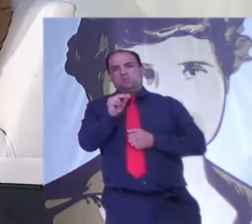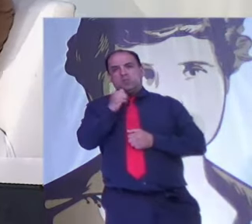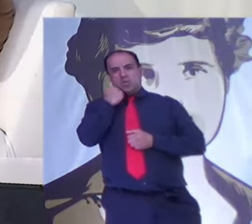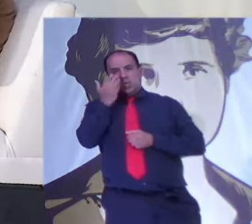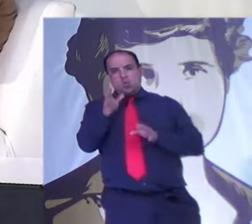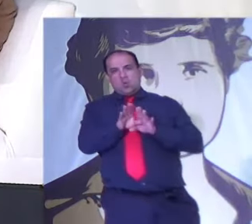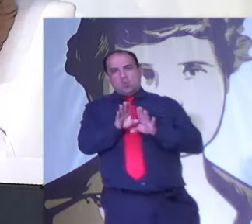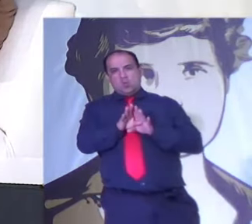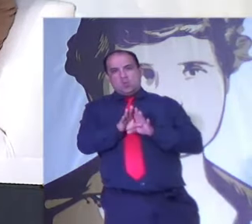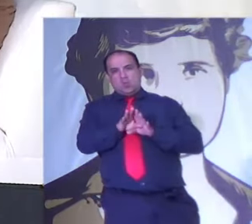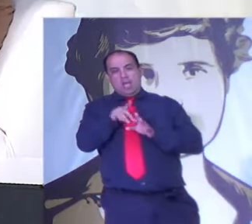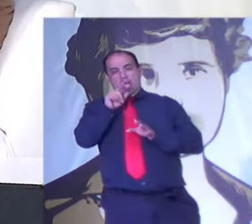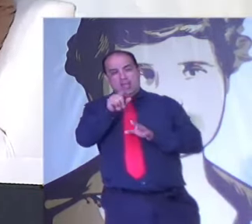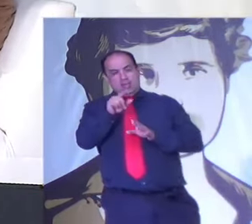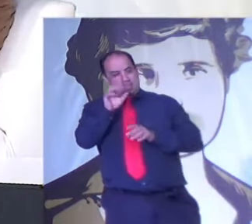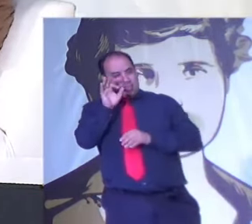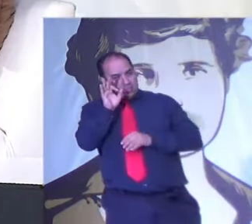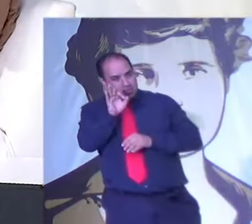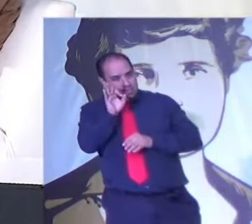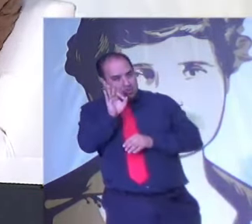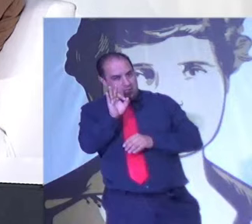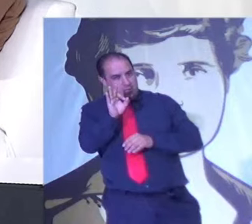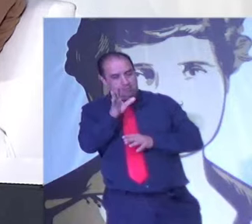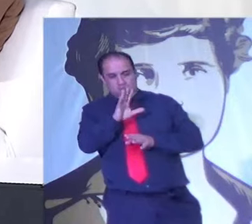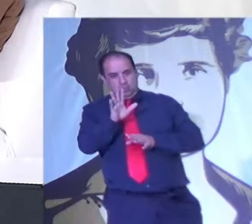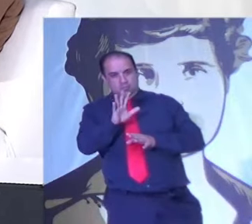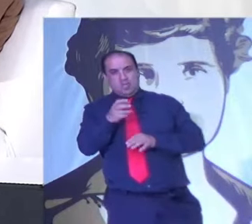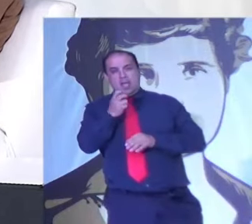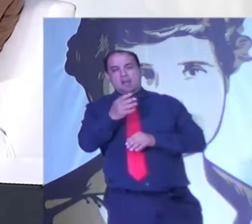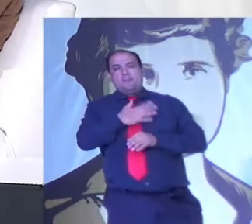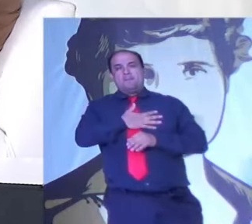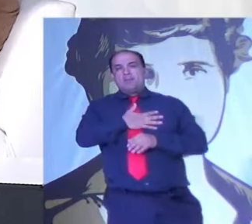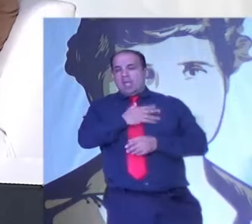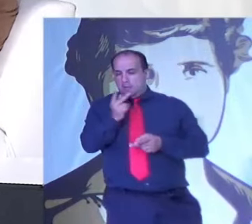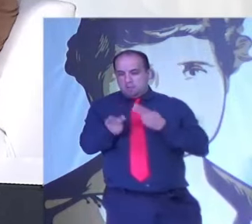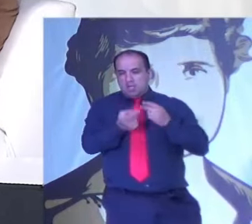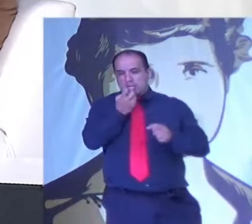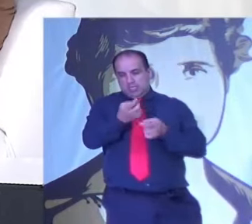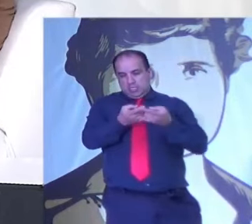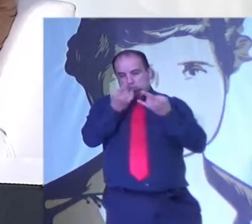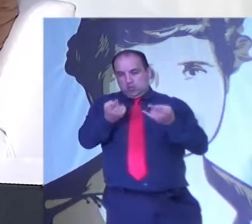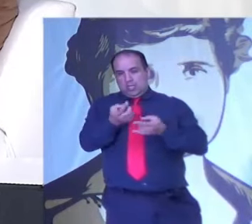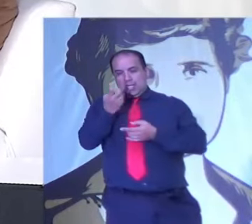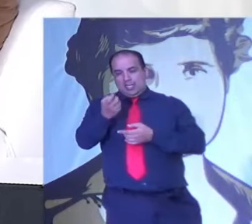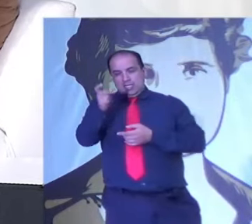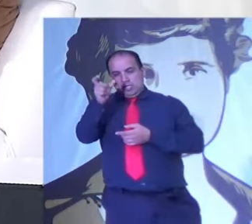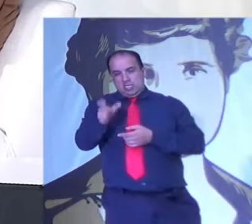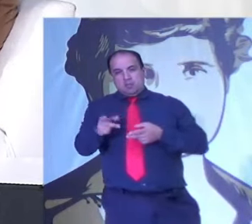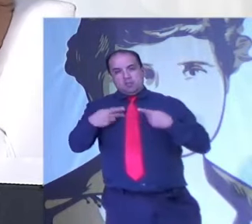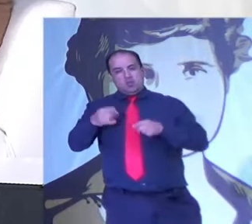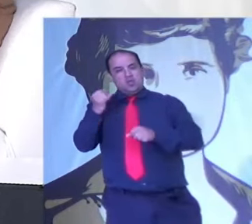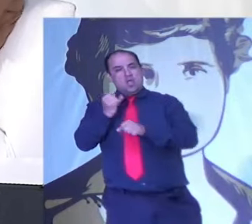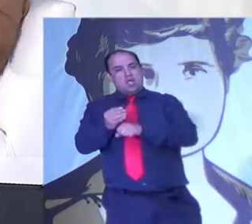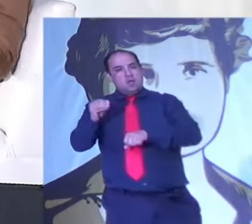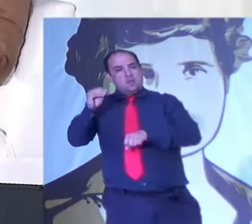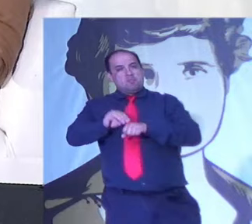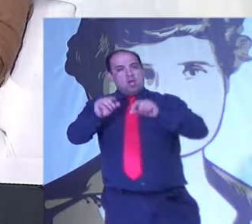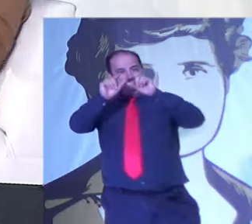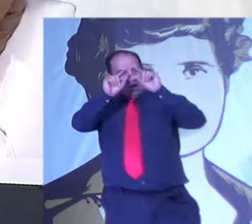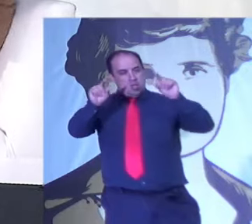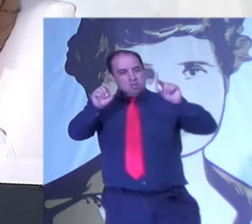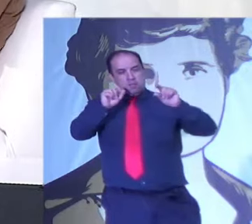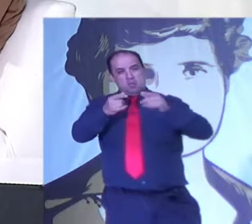en tu ser interior, pero sí, es para mí es el misterio de esta antología, ¿no? Ese personaje que pones en el título y que invocas en